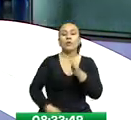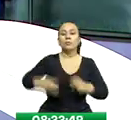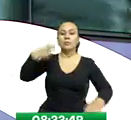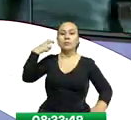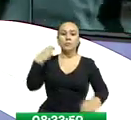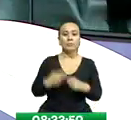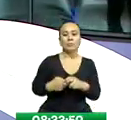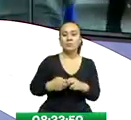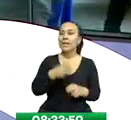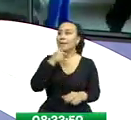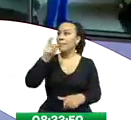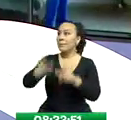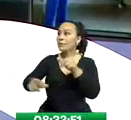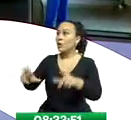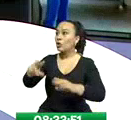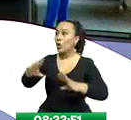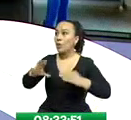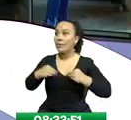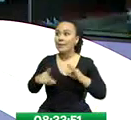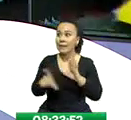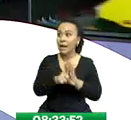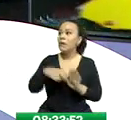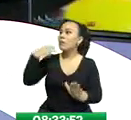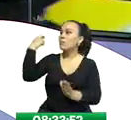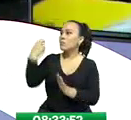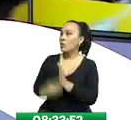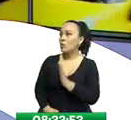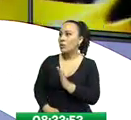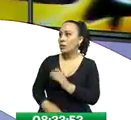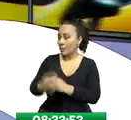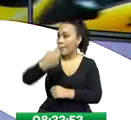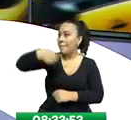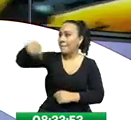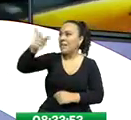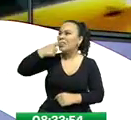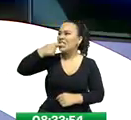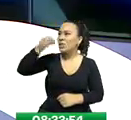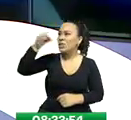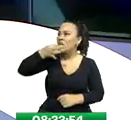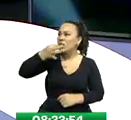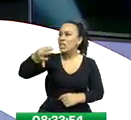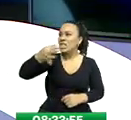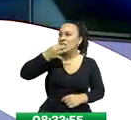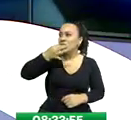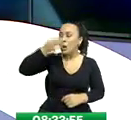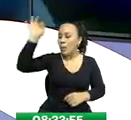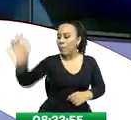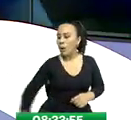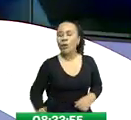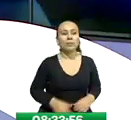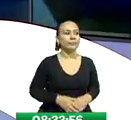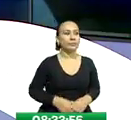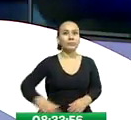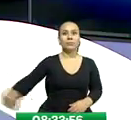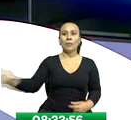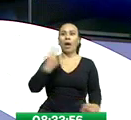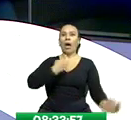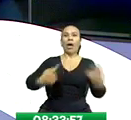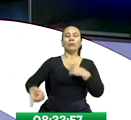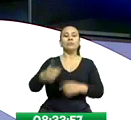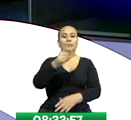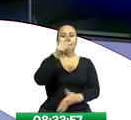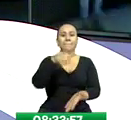severamente a quienes infringen las leyes. Vaya a Singapur y bote un chicle en la calle para ver qué le pasa. Señor,